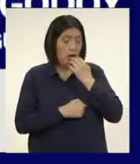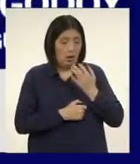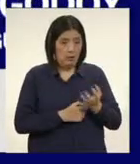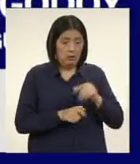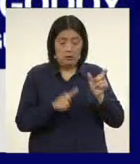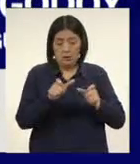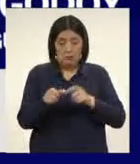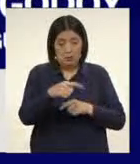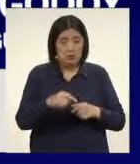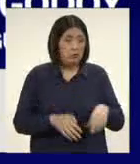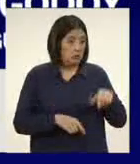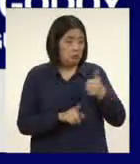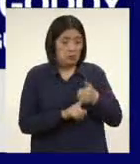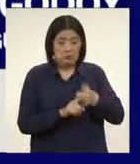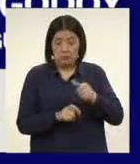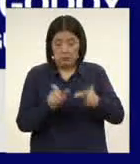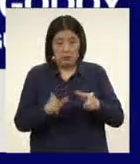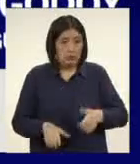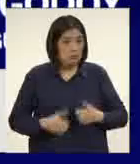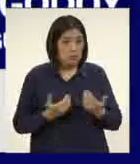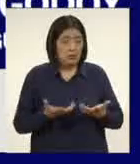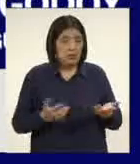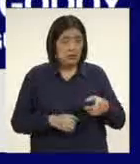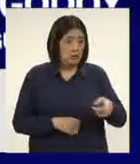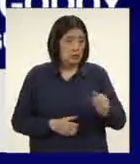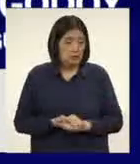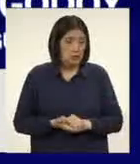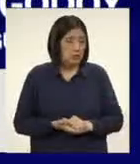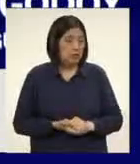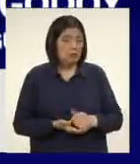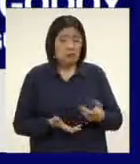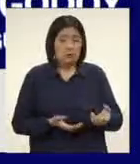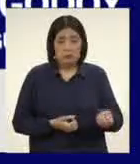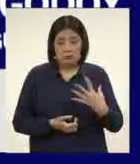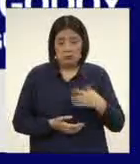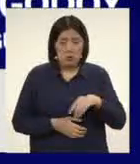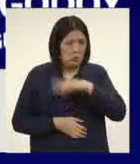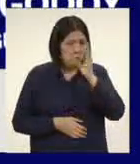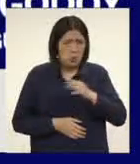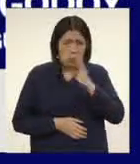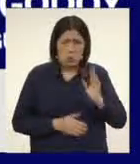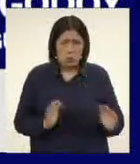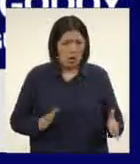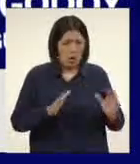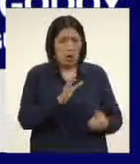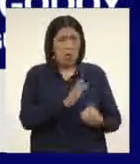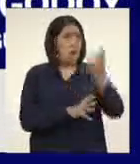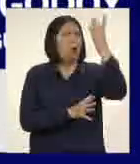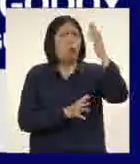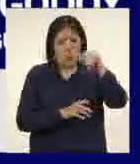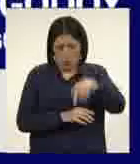los mismos de Guatemala, porque ellos dicen de que nunca había llegado el volcán de fuego hasta aquí,